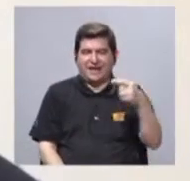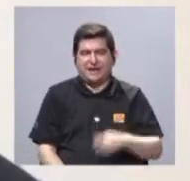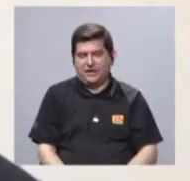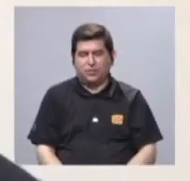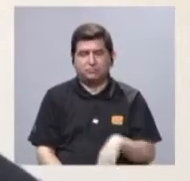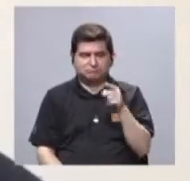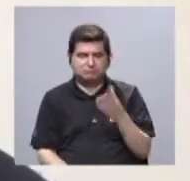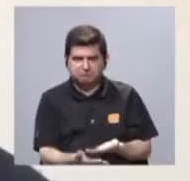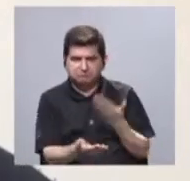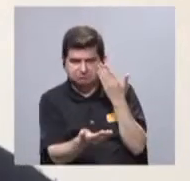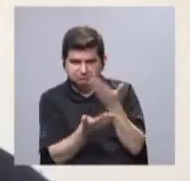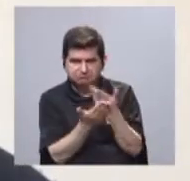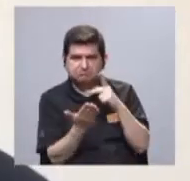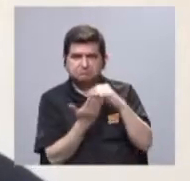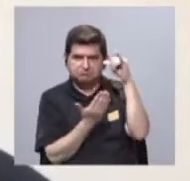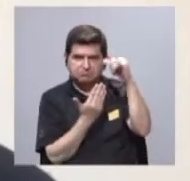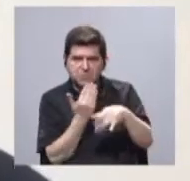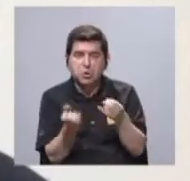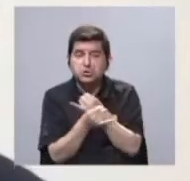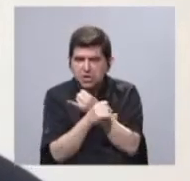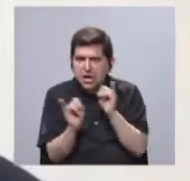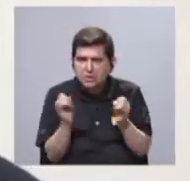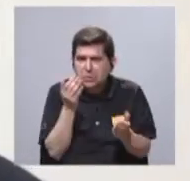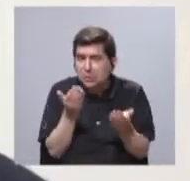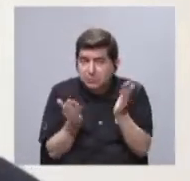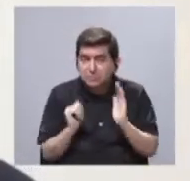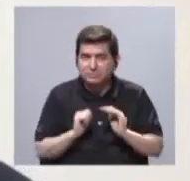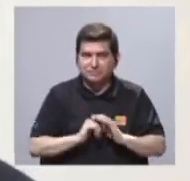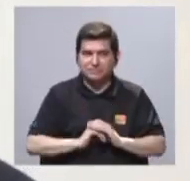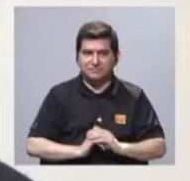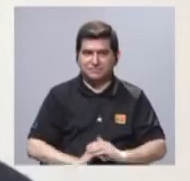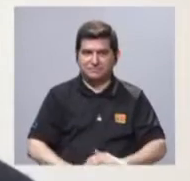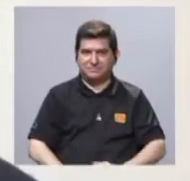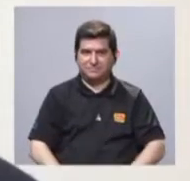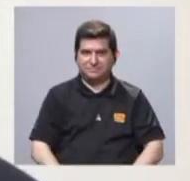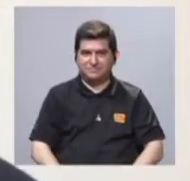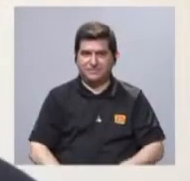Guerrero, y le plantea el proyecto independentista.